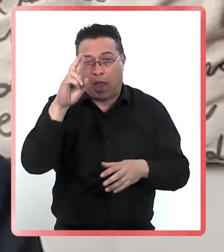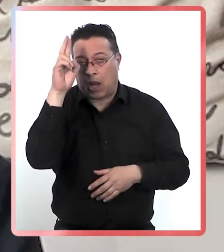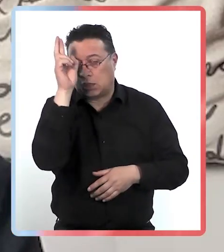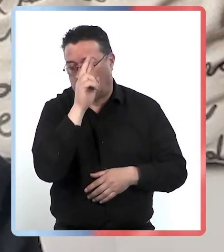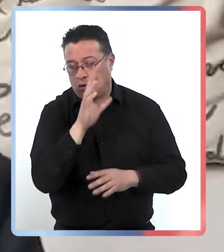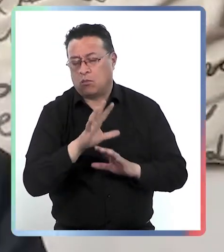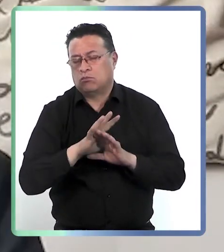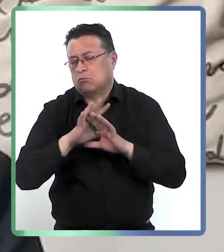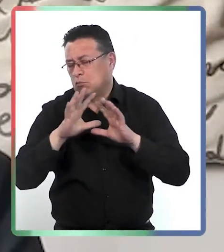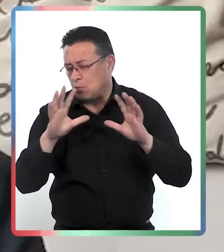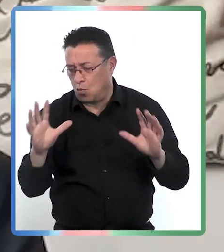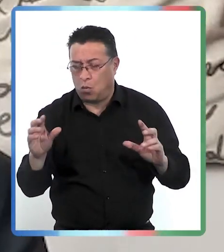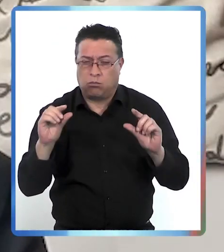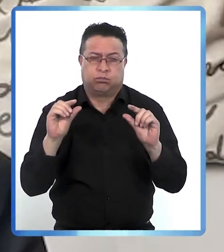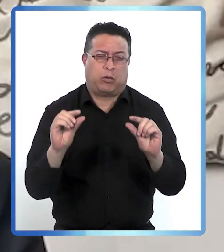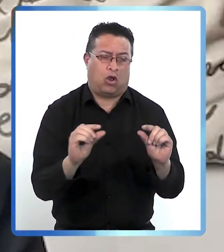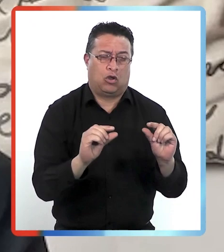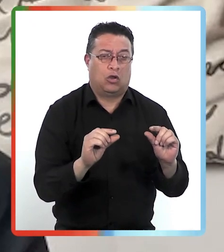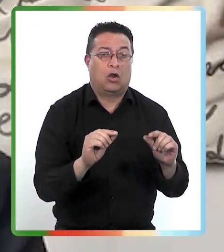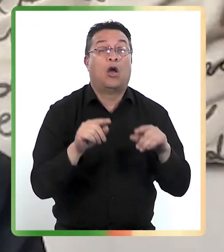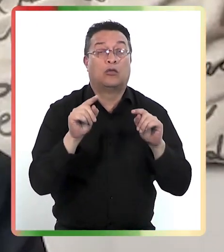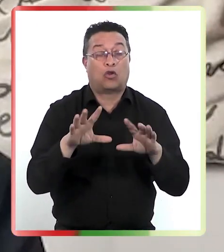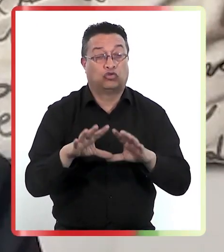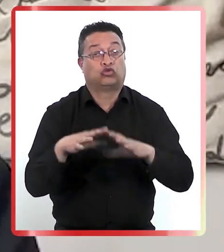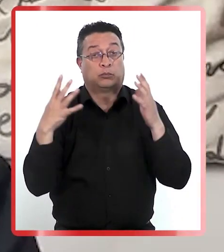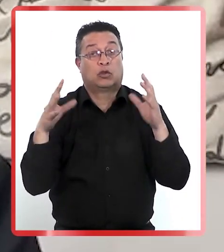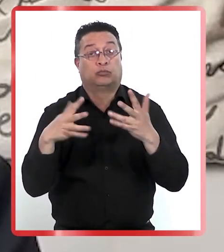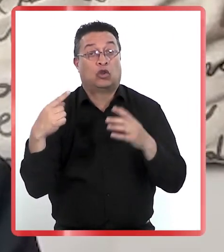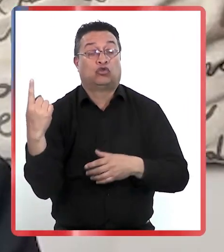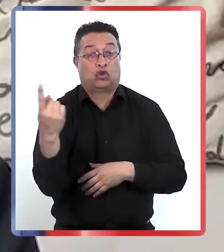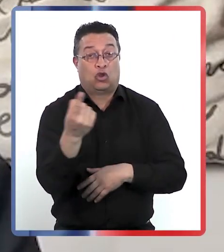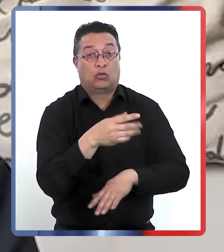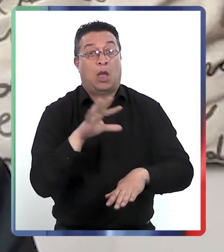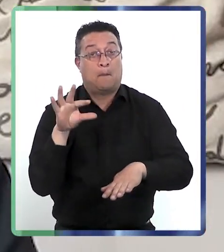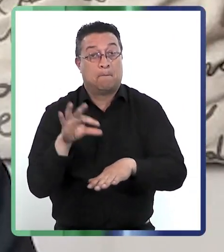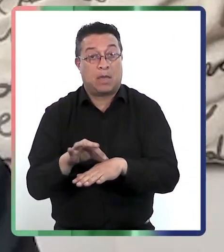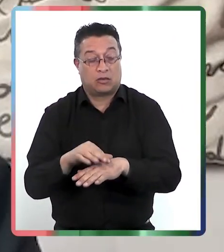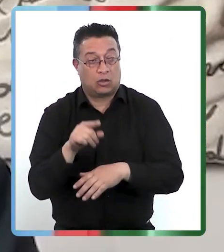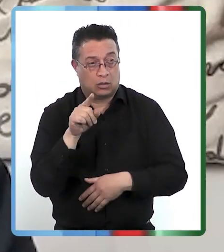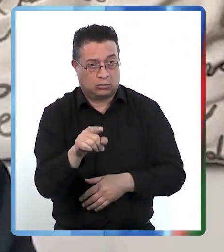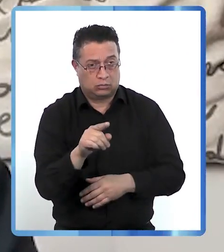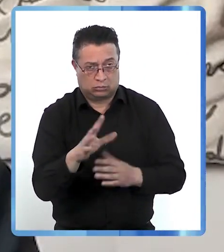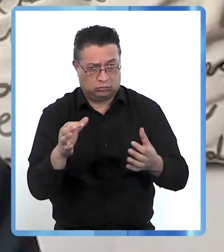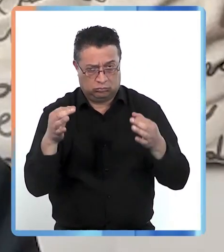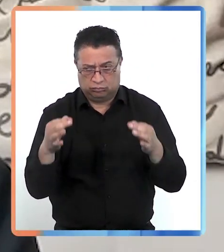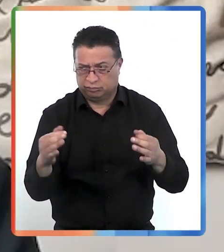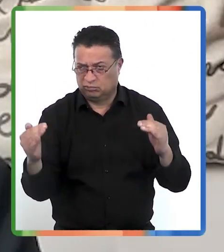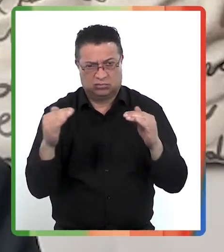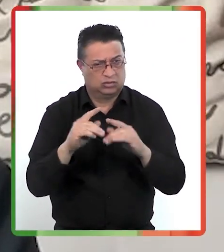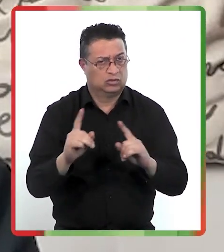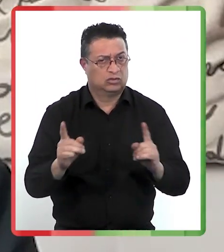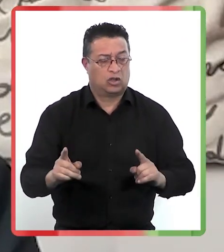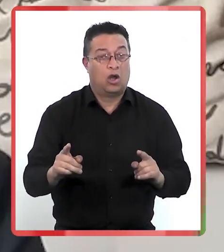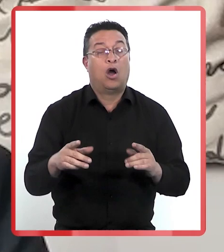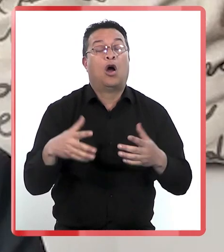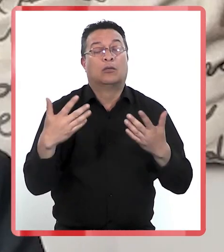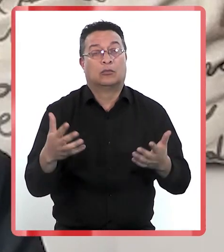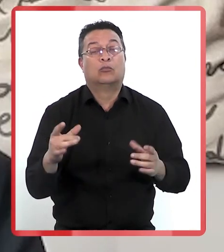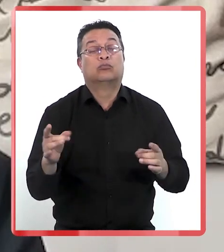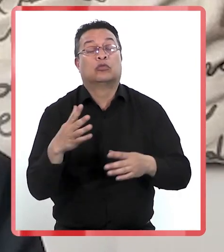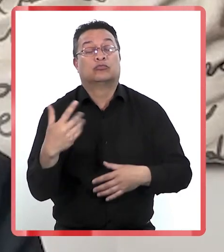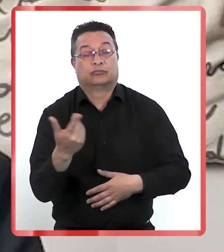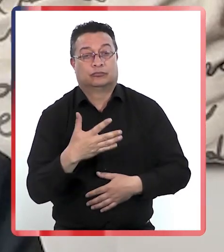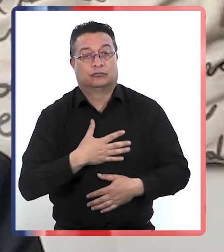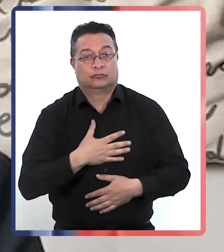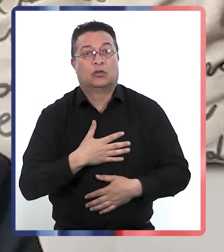poco frecuente, que de hecho tiene muy sorprendido a toda la comunidad médica porque no es algo que nosotros esperemos en ese momento. ¿Ya? Más bien,